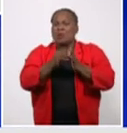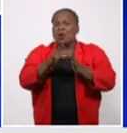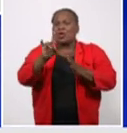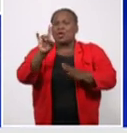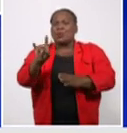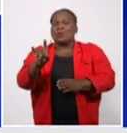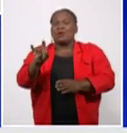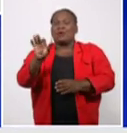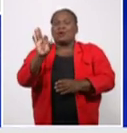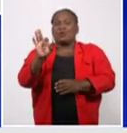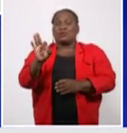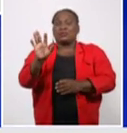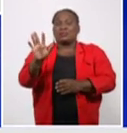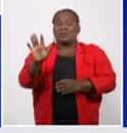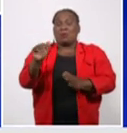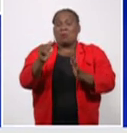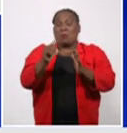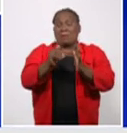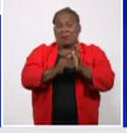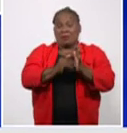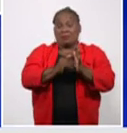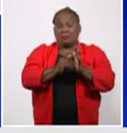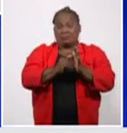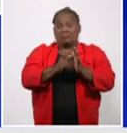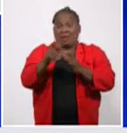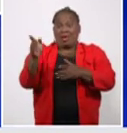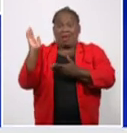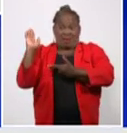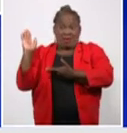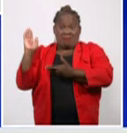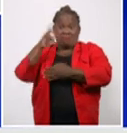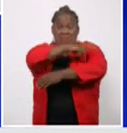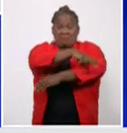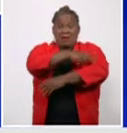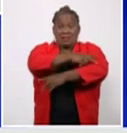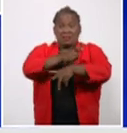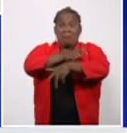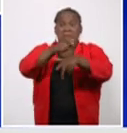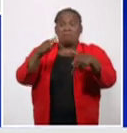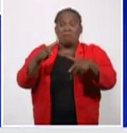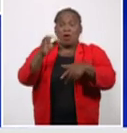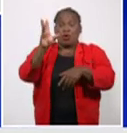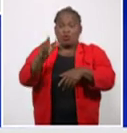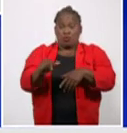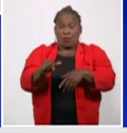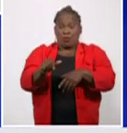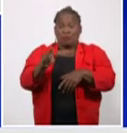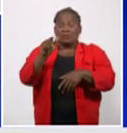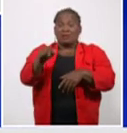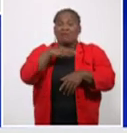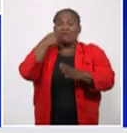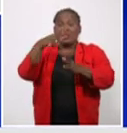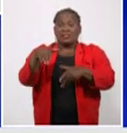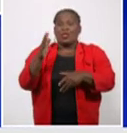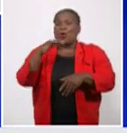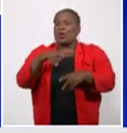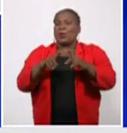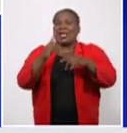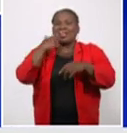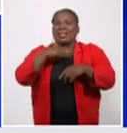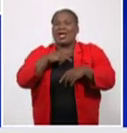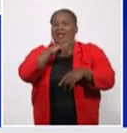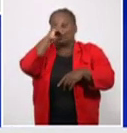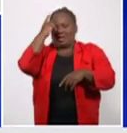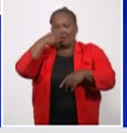3.985.000. En los de mayor número de fallecidos, este no es tasa, esto es número absoluto. Estados Unidos a la